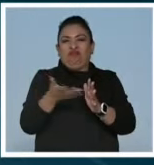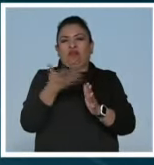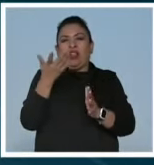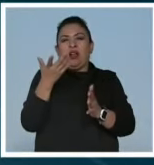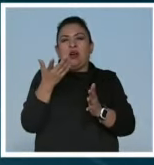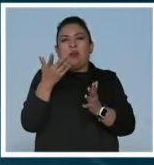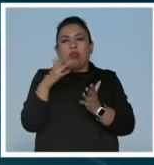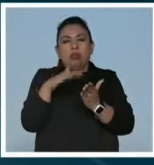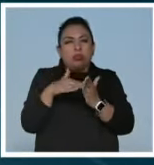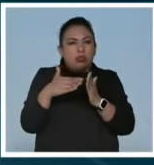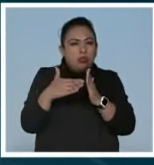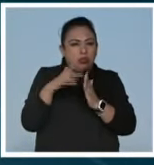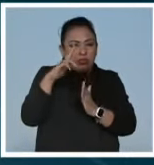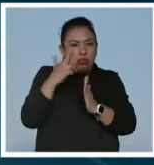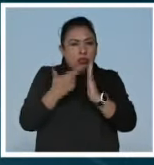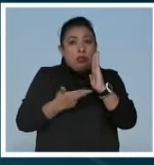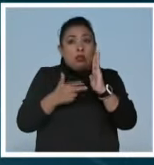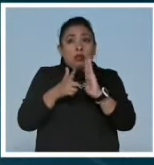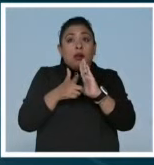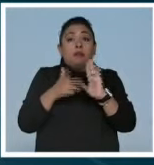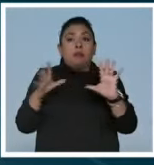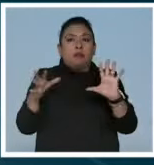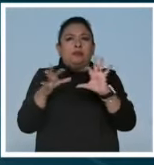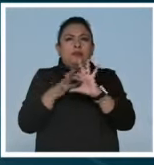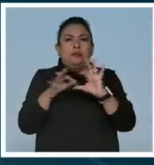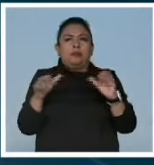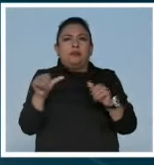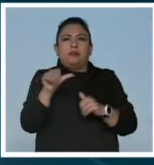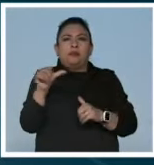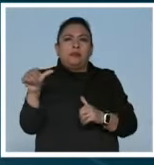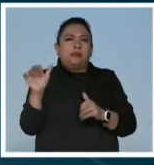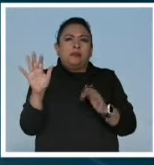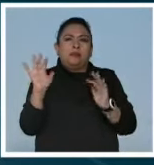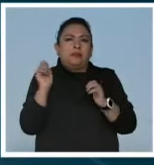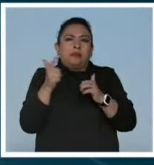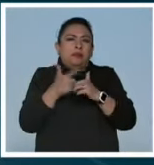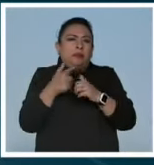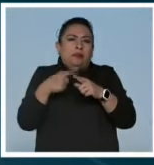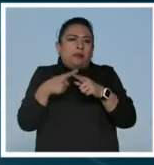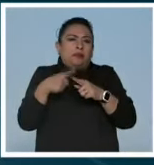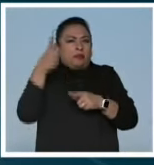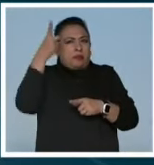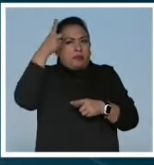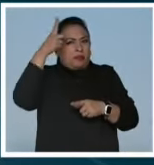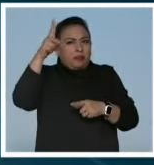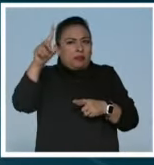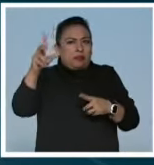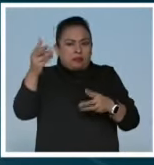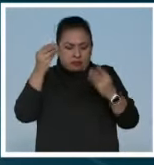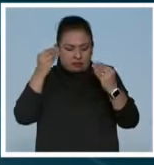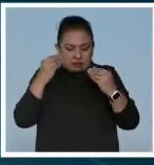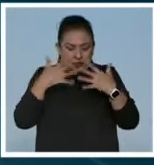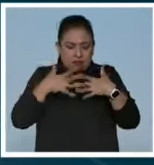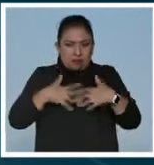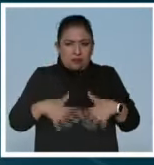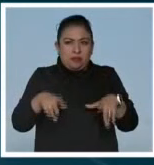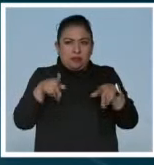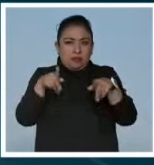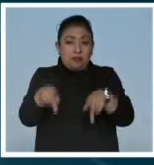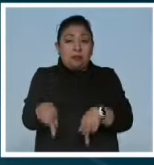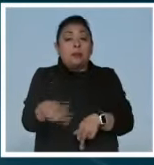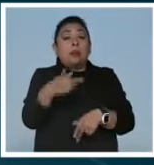clandestino, pero seguramente pues estaban asociados a algún personaje, ¿no?, forman parte de su ajuar funerario.